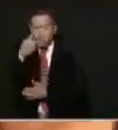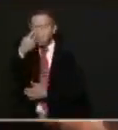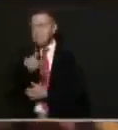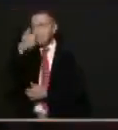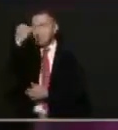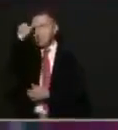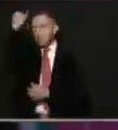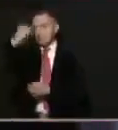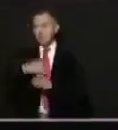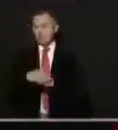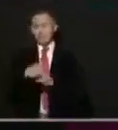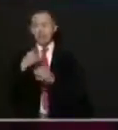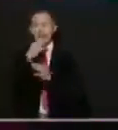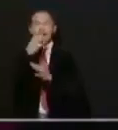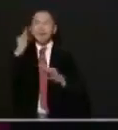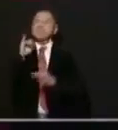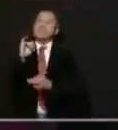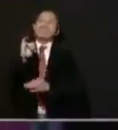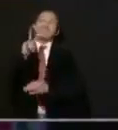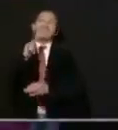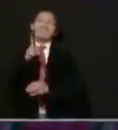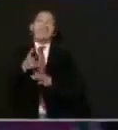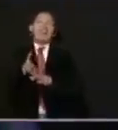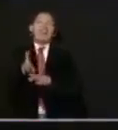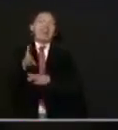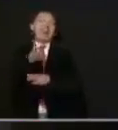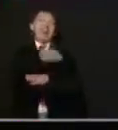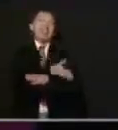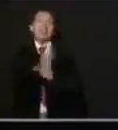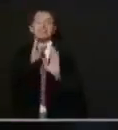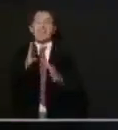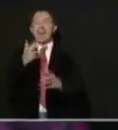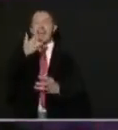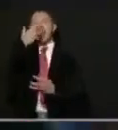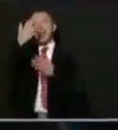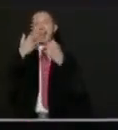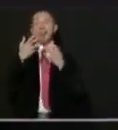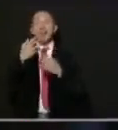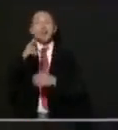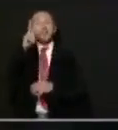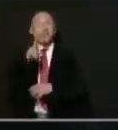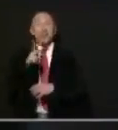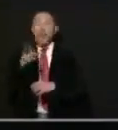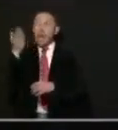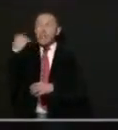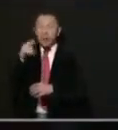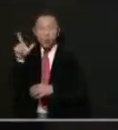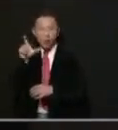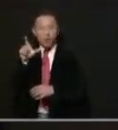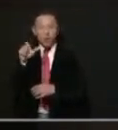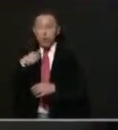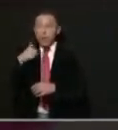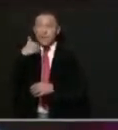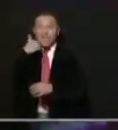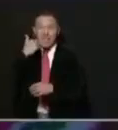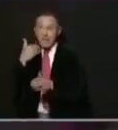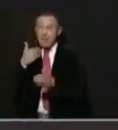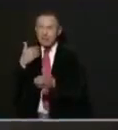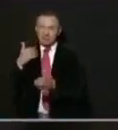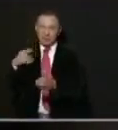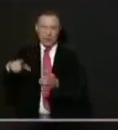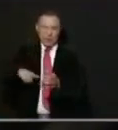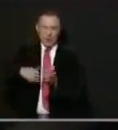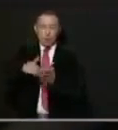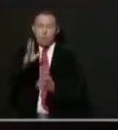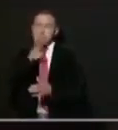ya veníamos a la verbena desde entonces. Desde el intento de desafuero, ese grito está presente. Claro. Y ha sido uno de los gritos